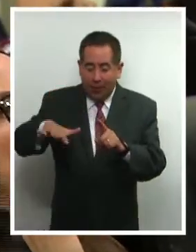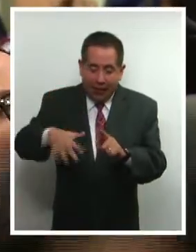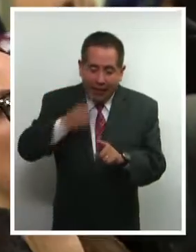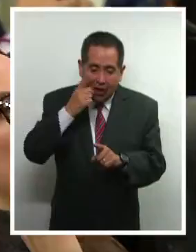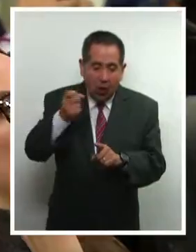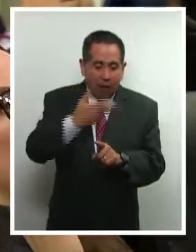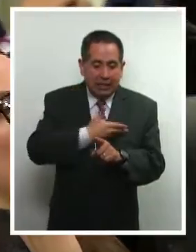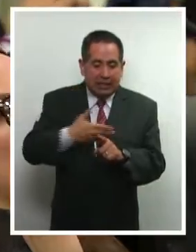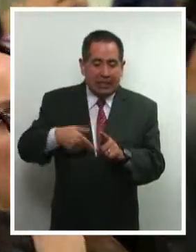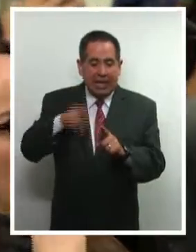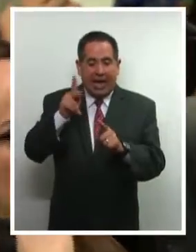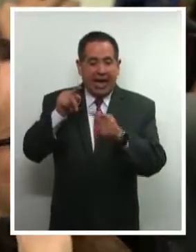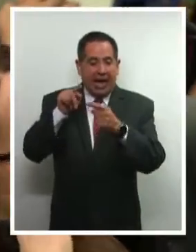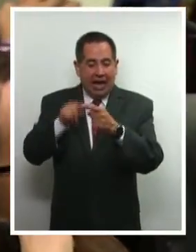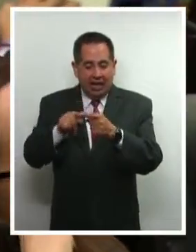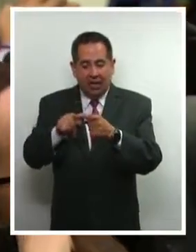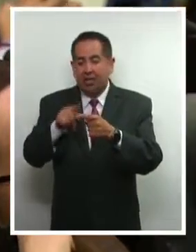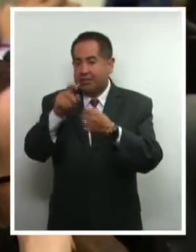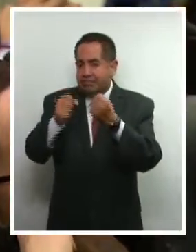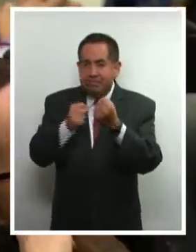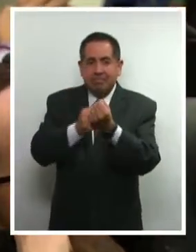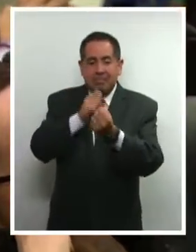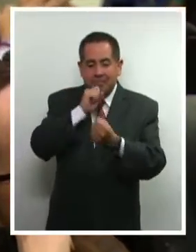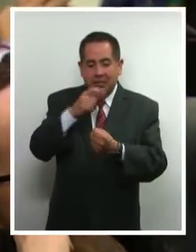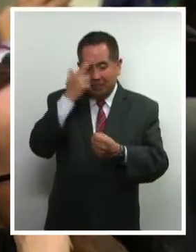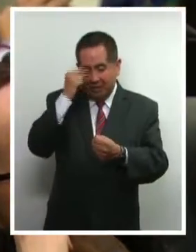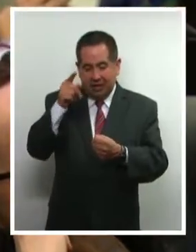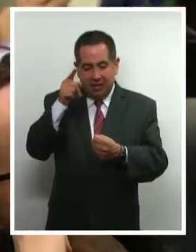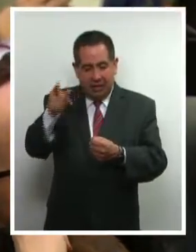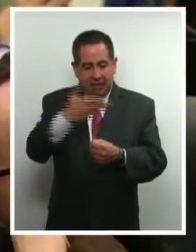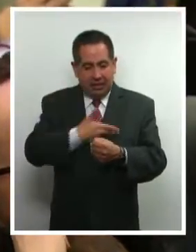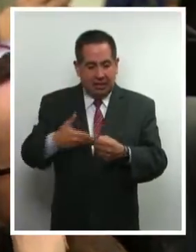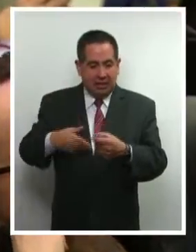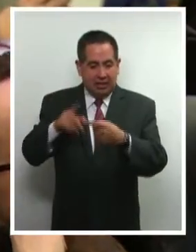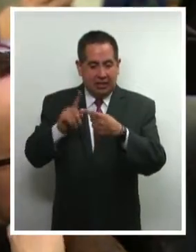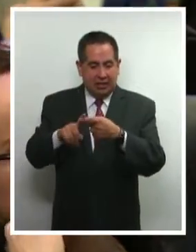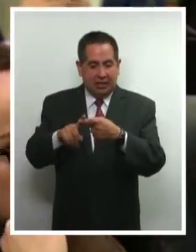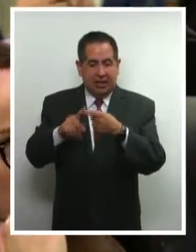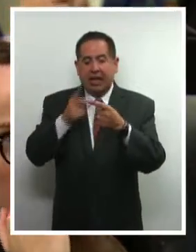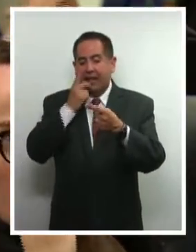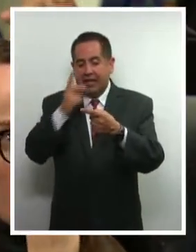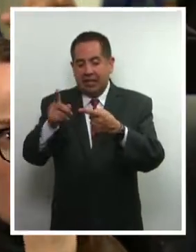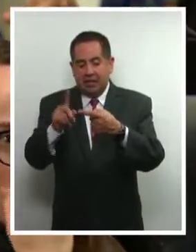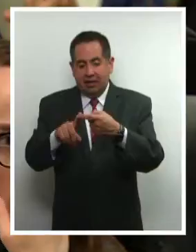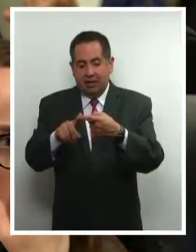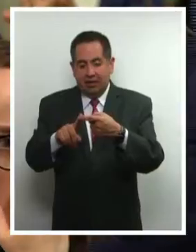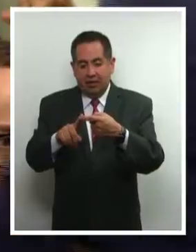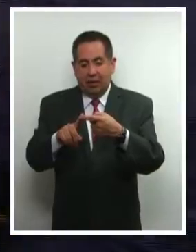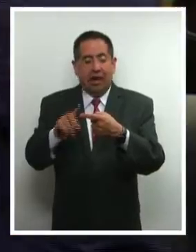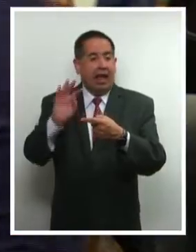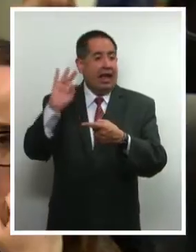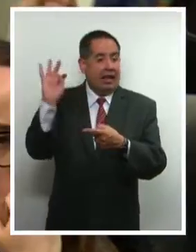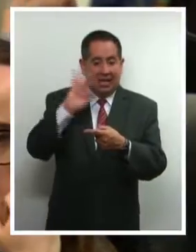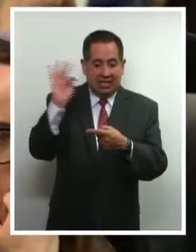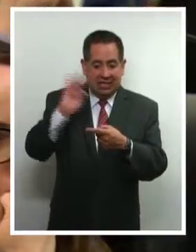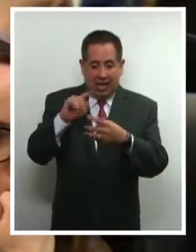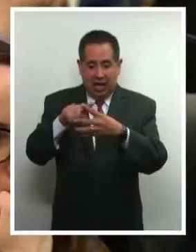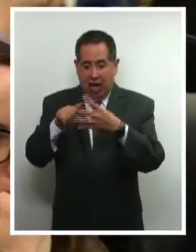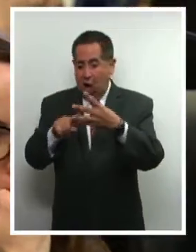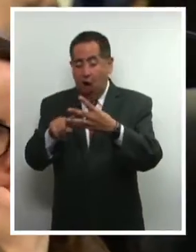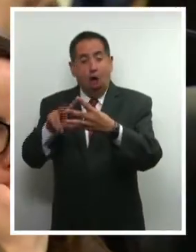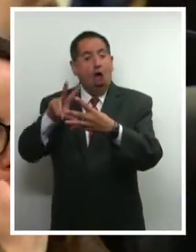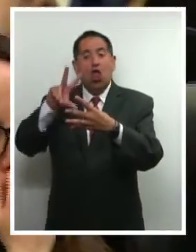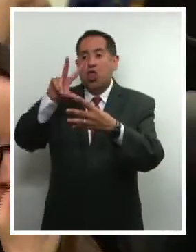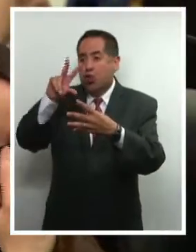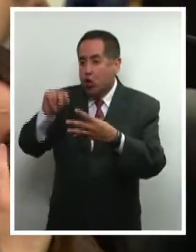el presidente, sosteniendo lo que usted ha dicho, presidente, dice: en caso de no ser